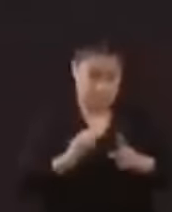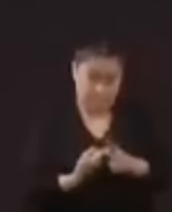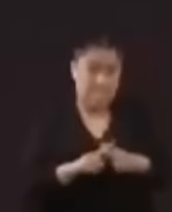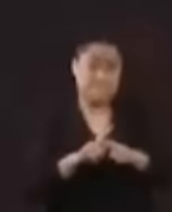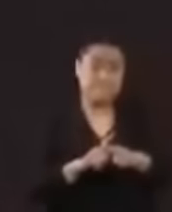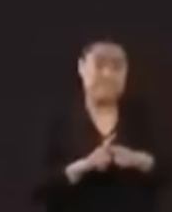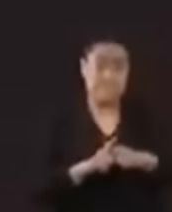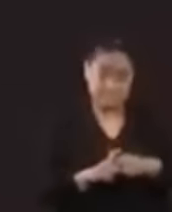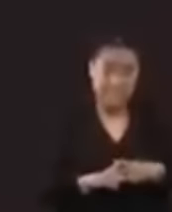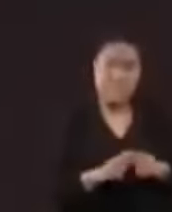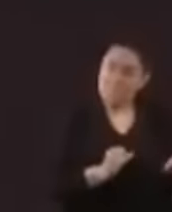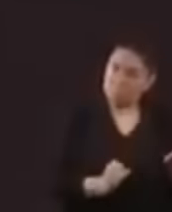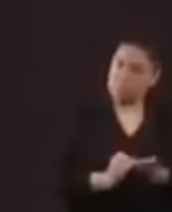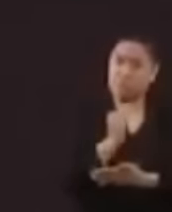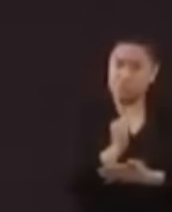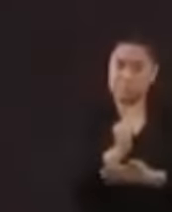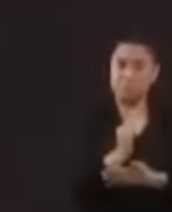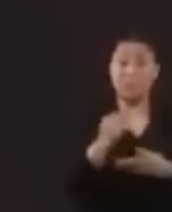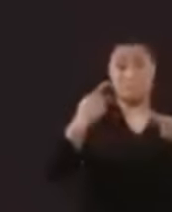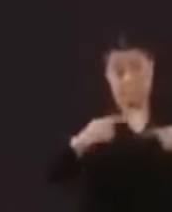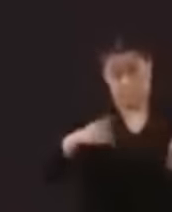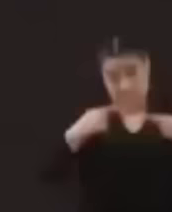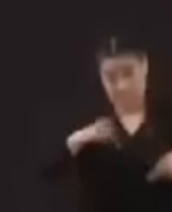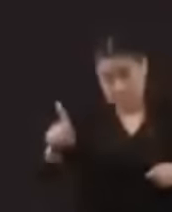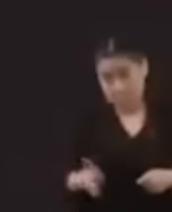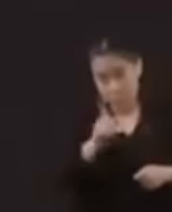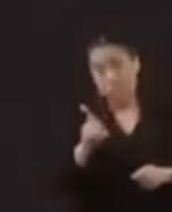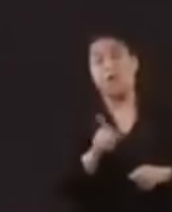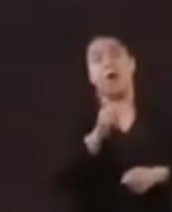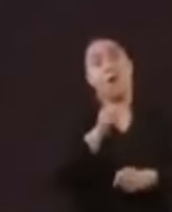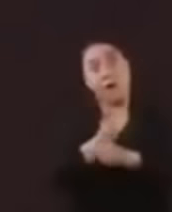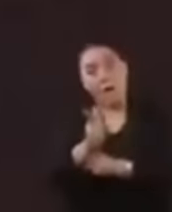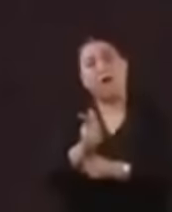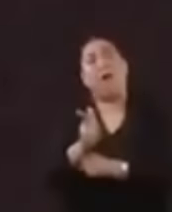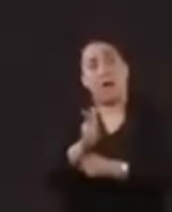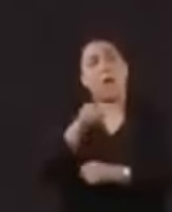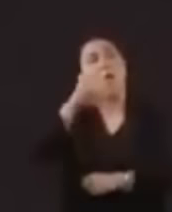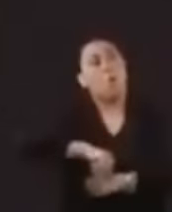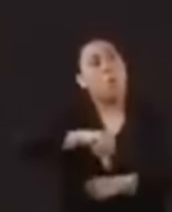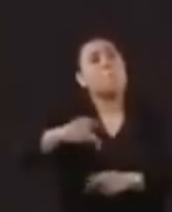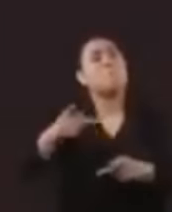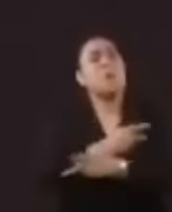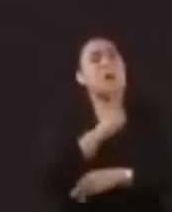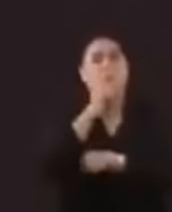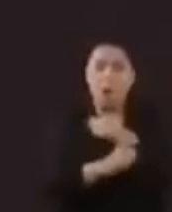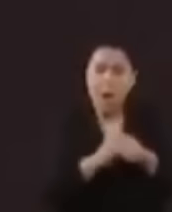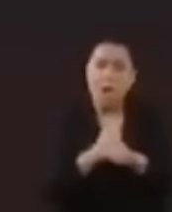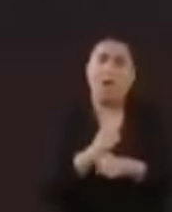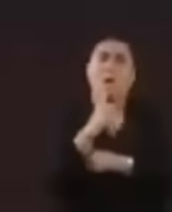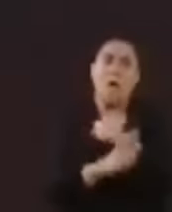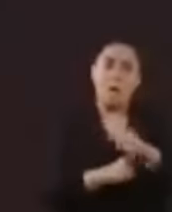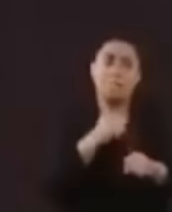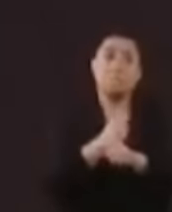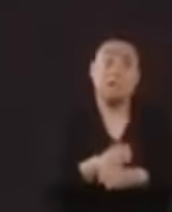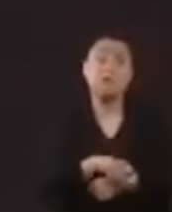la iniciaremos con todo, porque la gente va a saber lo que hicieron y lo que sucedió hoy aquí año con año y lo